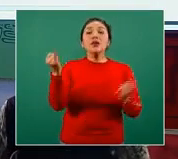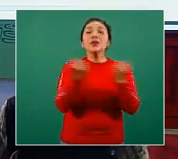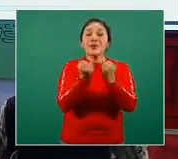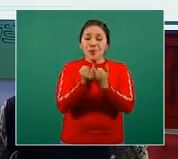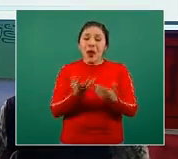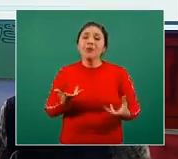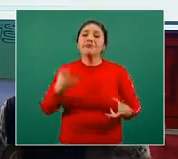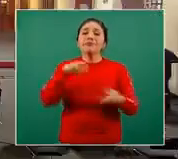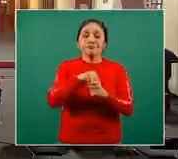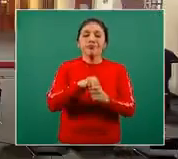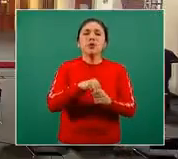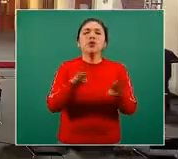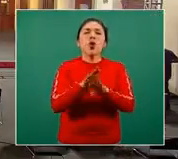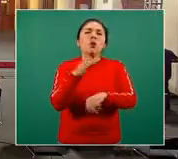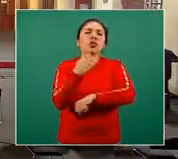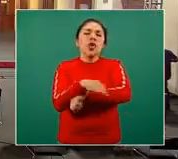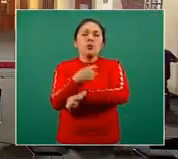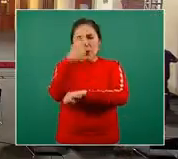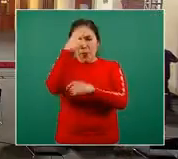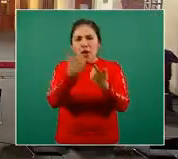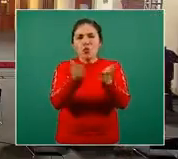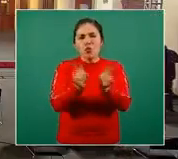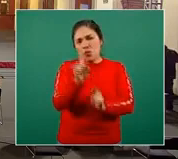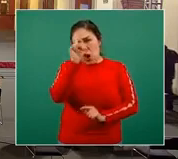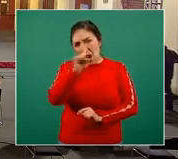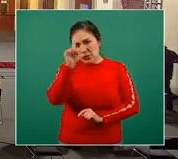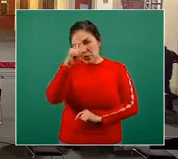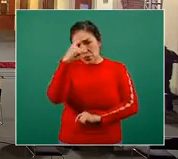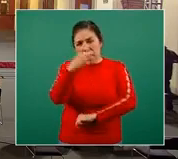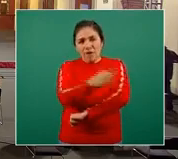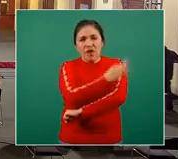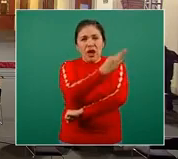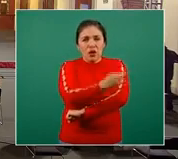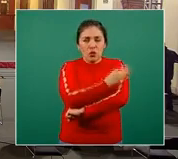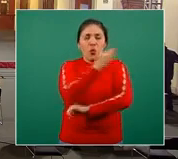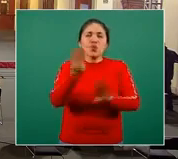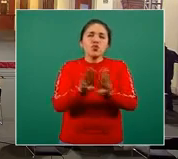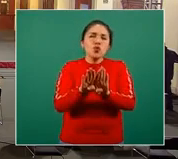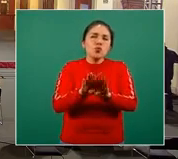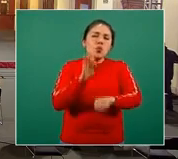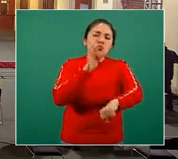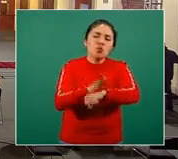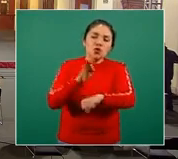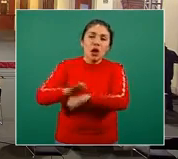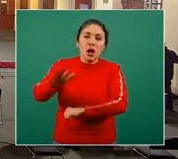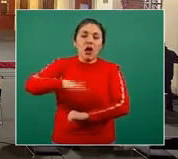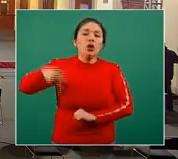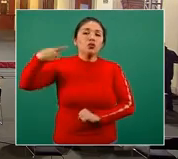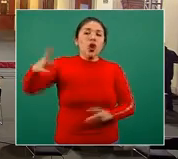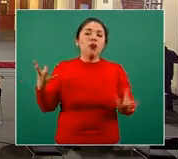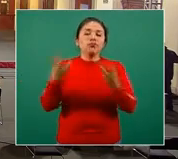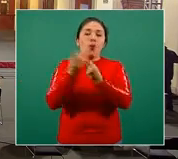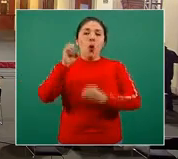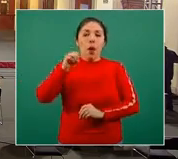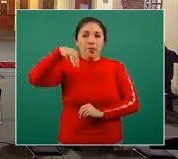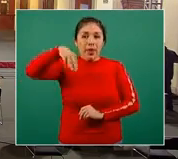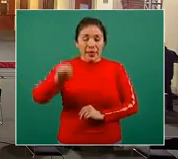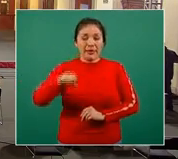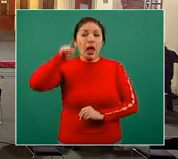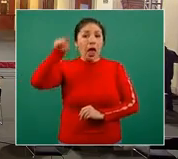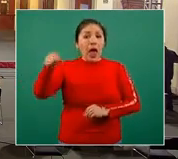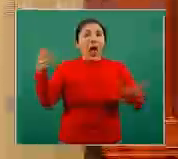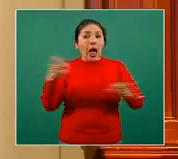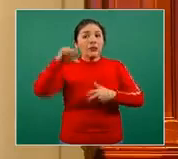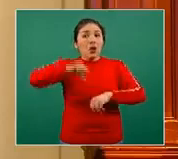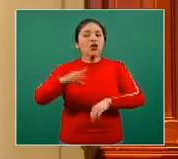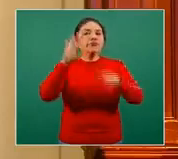miembro temporal del Grupo Asesor Estratégico de Vacunación o de Inmunización de la Organización Mundial de la Salud. Y nos va a comentar de un